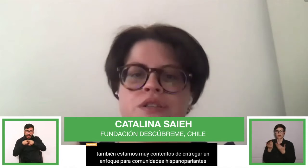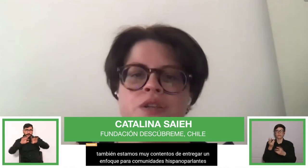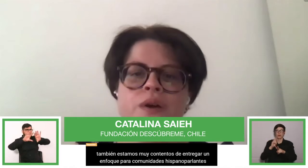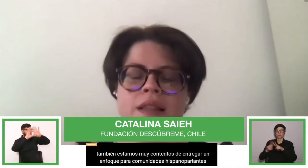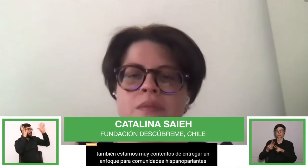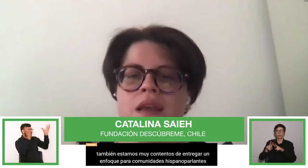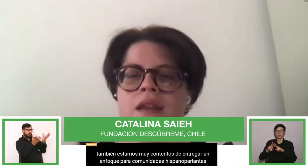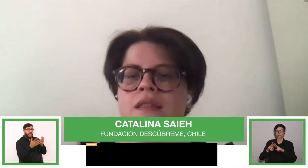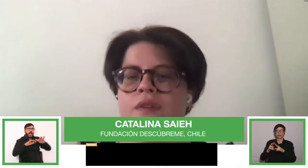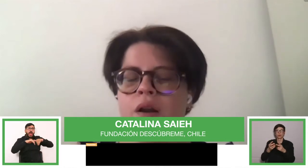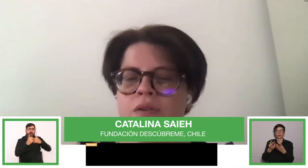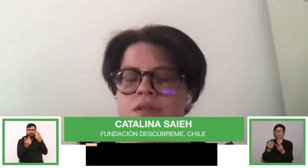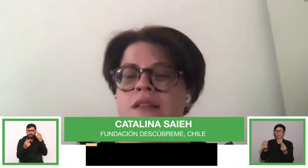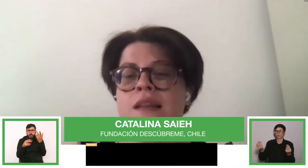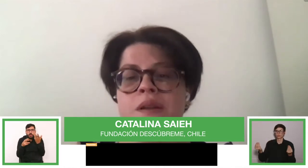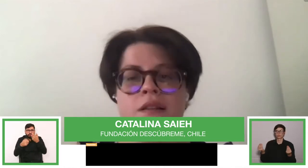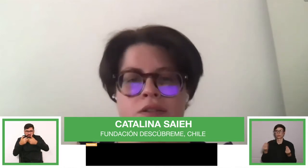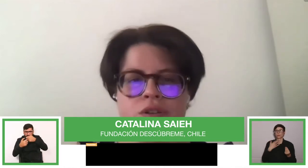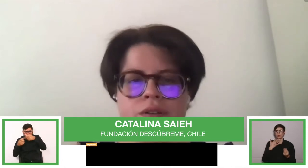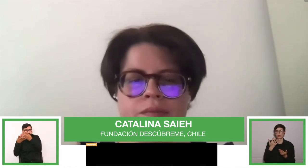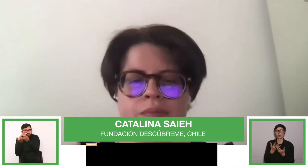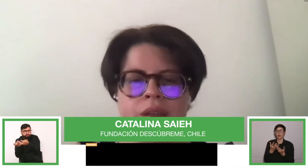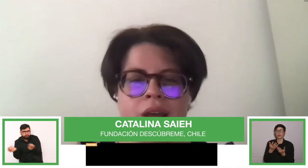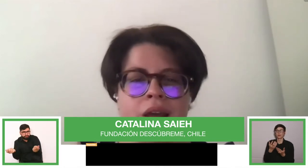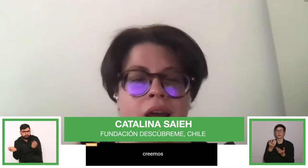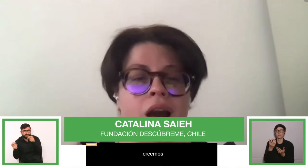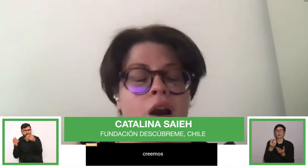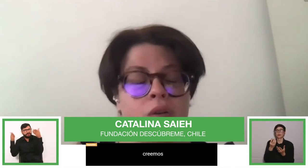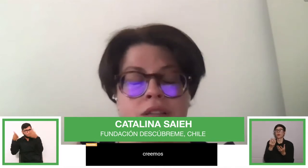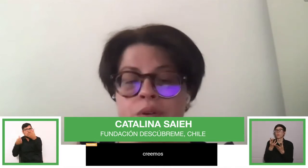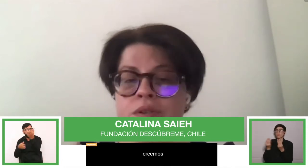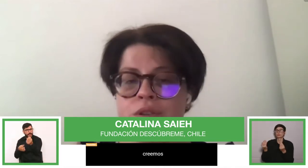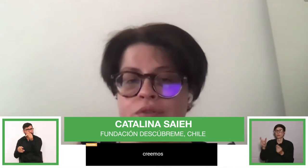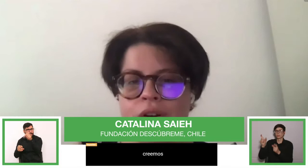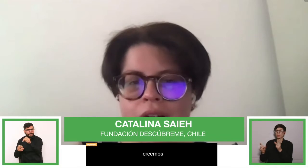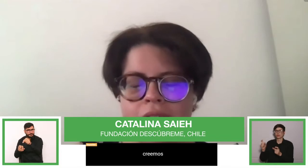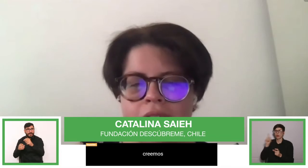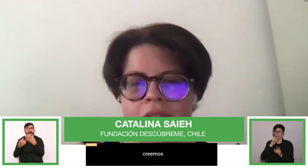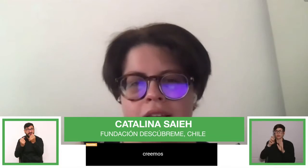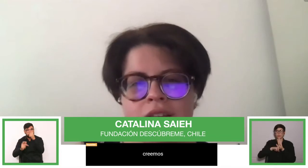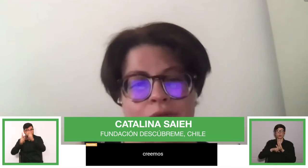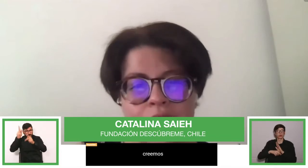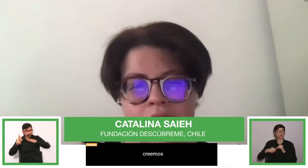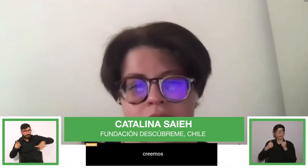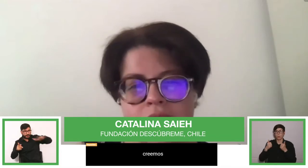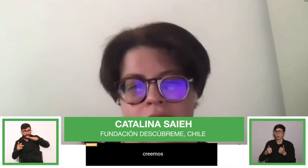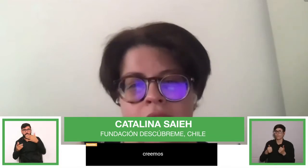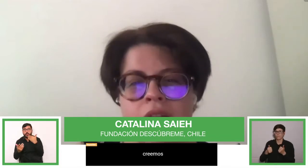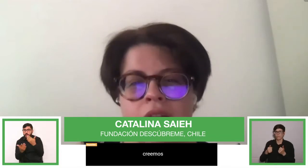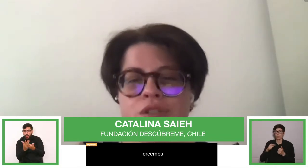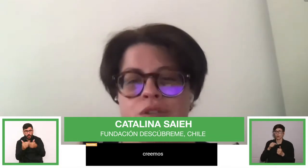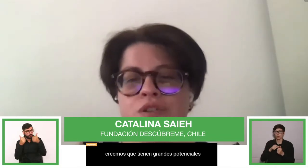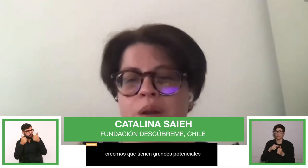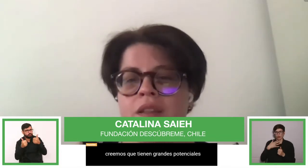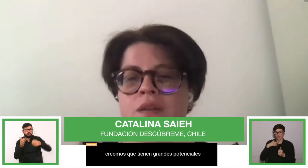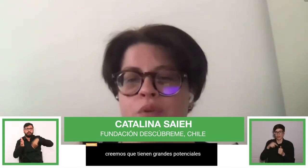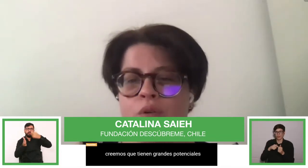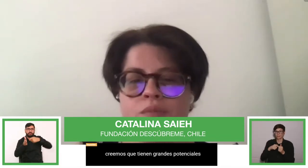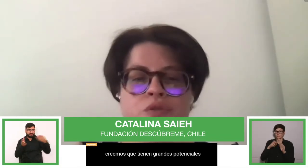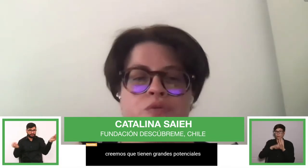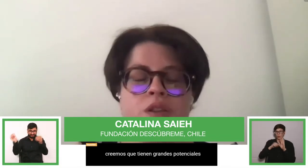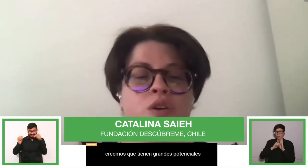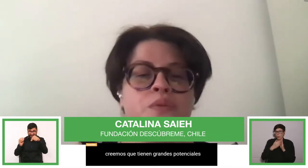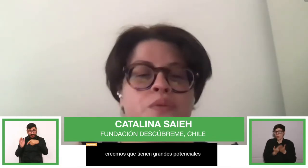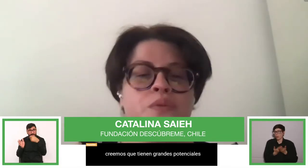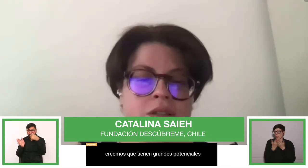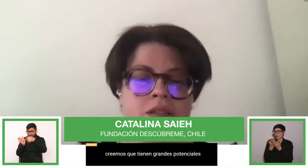grandes potenciales en estas soluciones y que el proyecto Impact Transfer nos ayudará enormemente a eliminar las barreras para la inclusión.